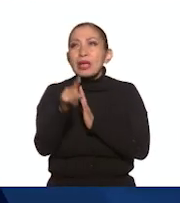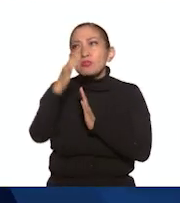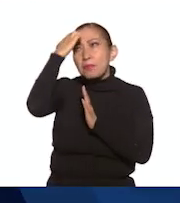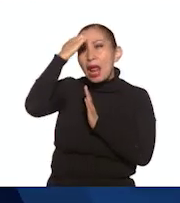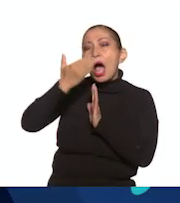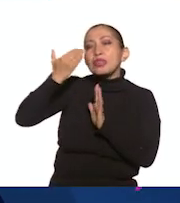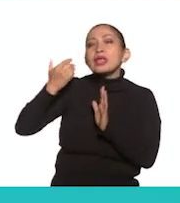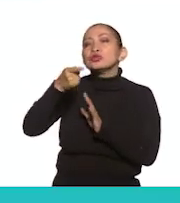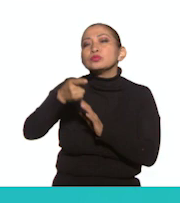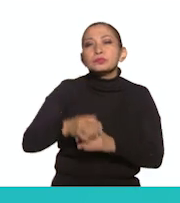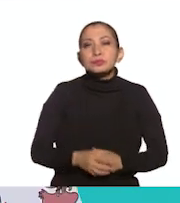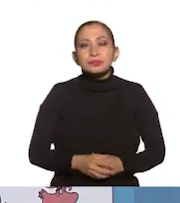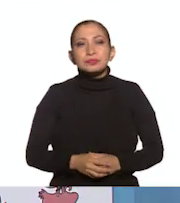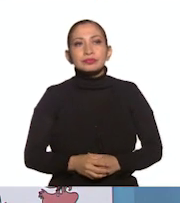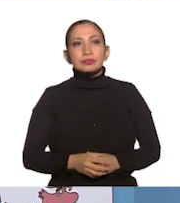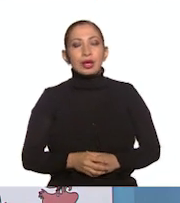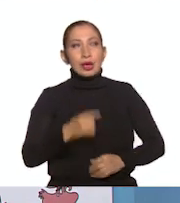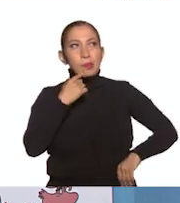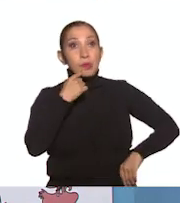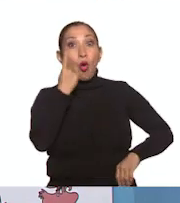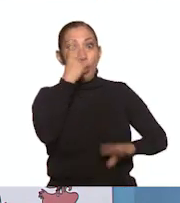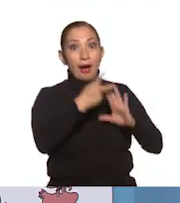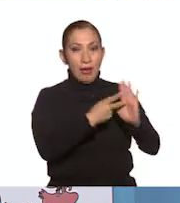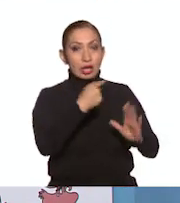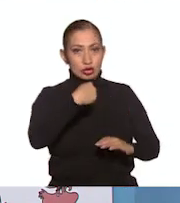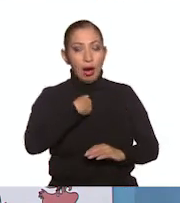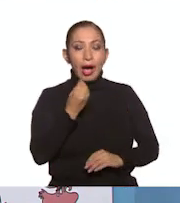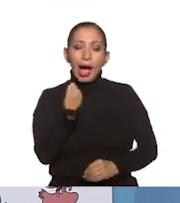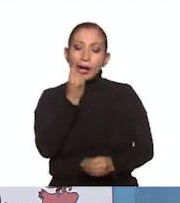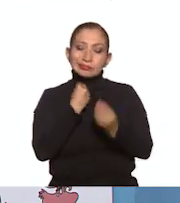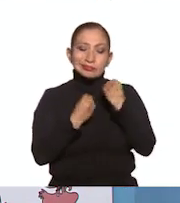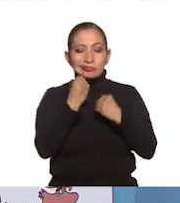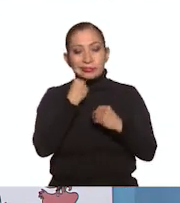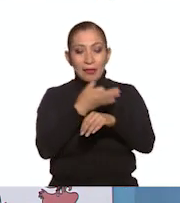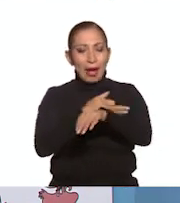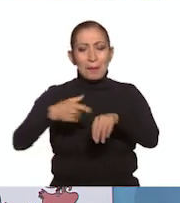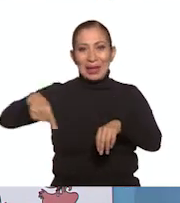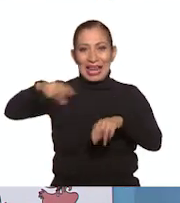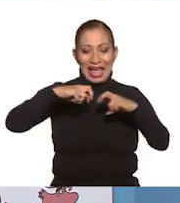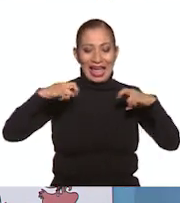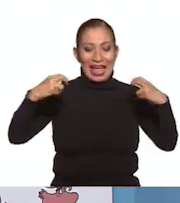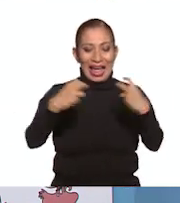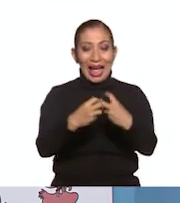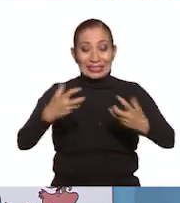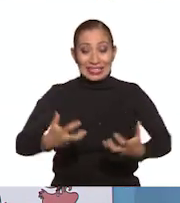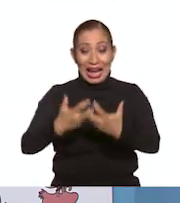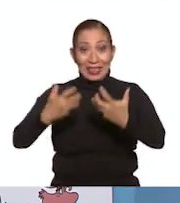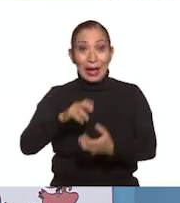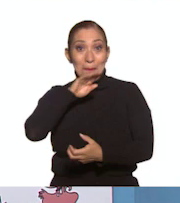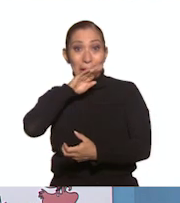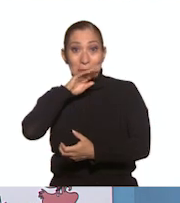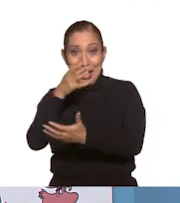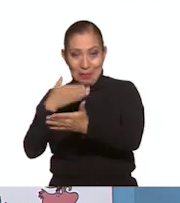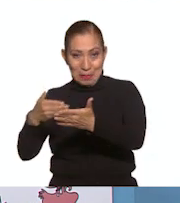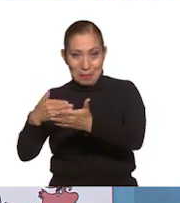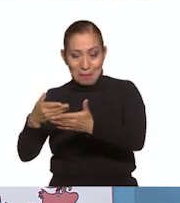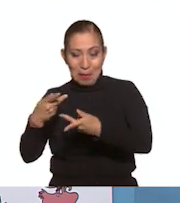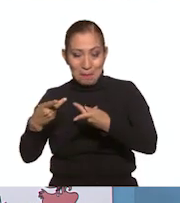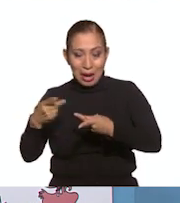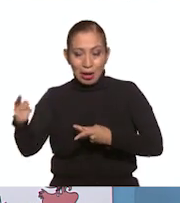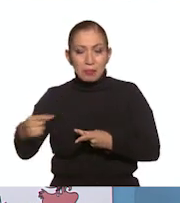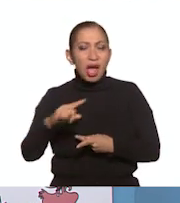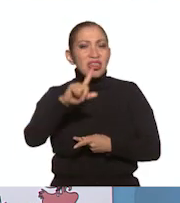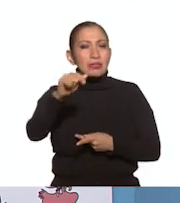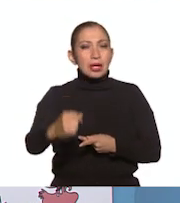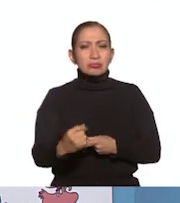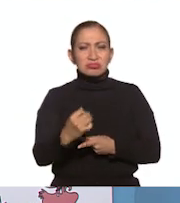esa emoción. Una vez estaba comiendo con mi familia una rica ensalada que había preparado mi mamá, pero llegó un